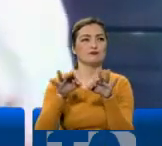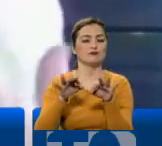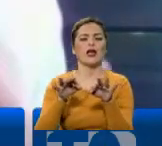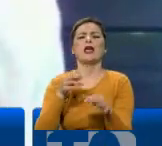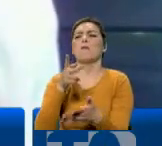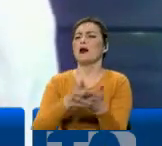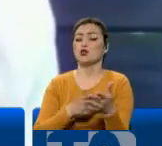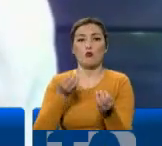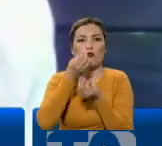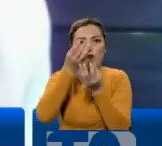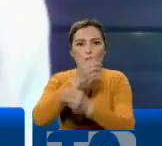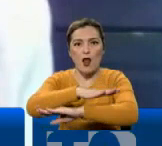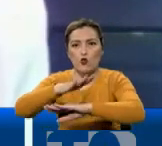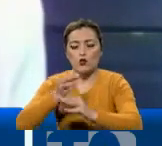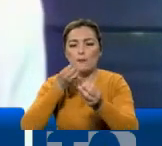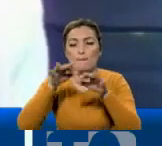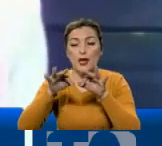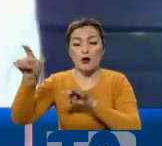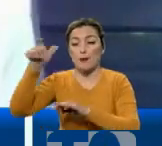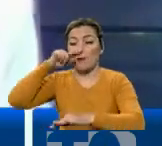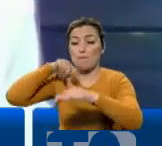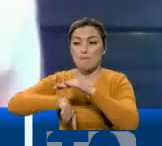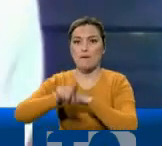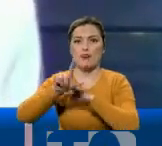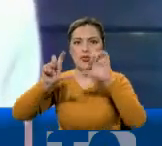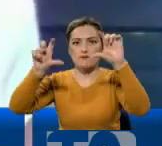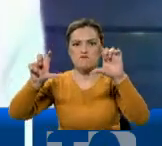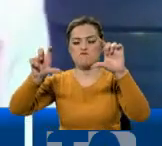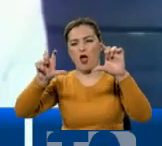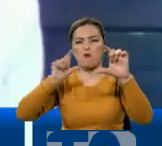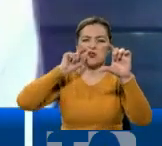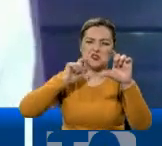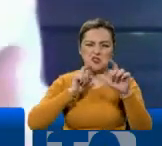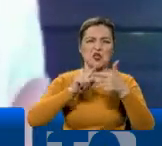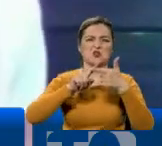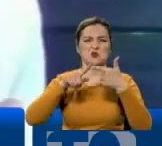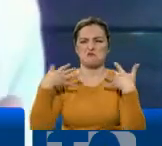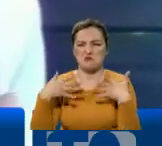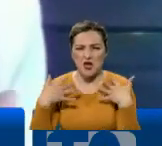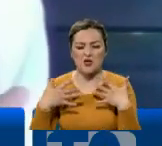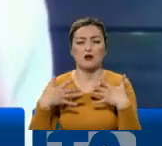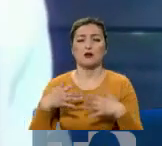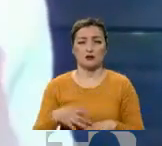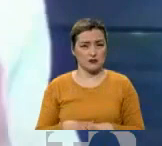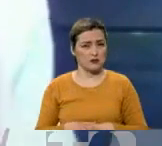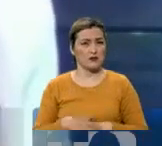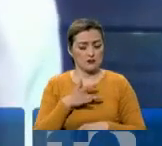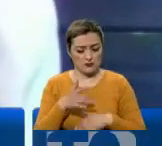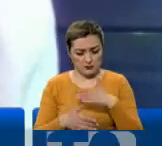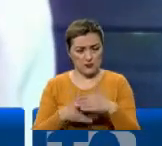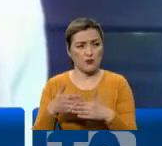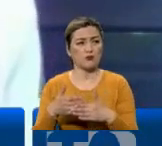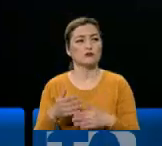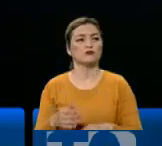ocurrido, conversar con los niños, tratar de sacarles todo lo que sintieron, cómo van a procesar